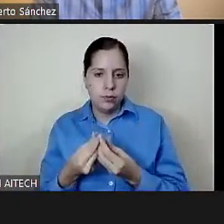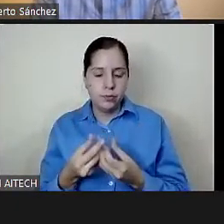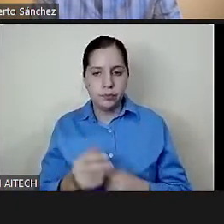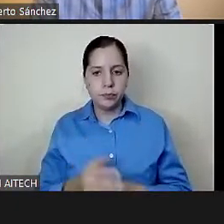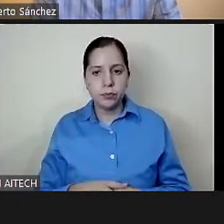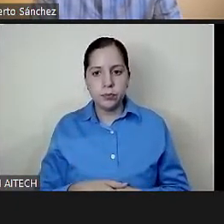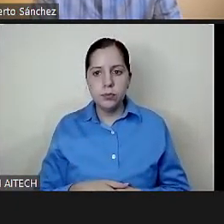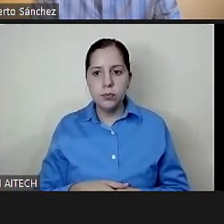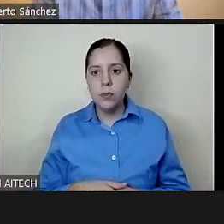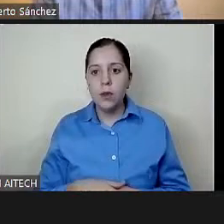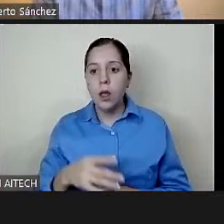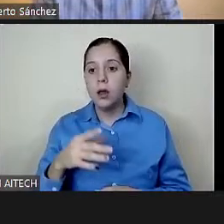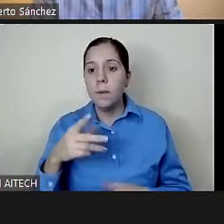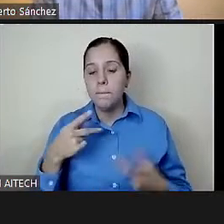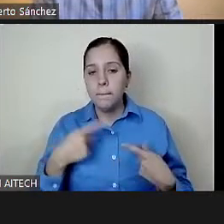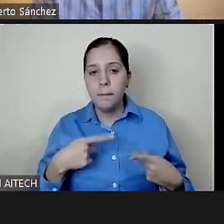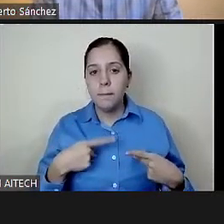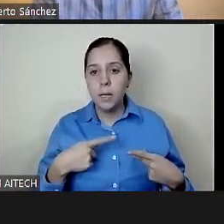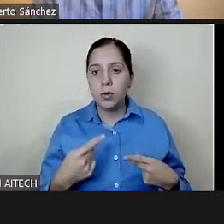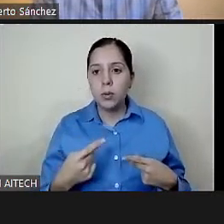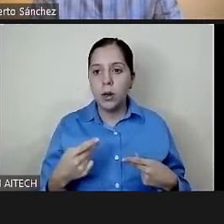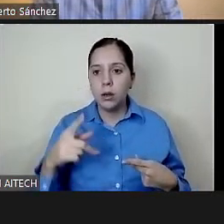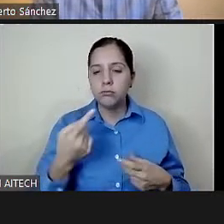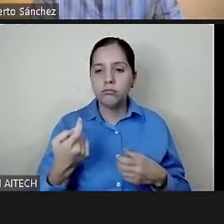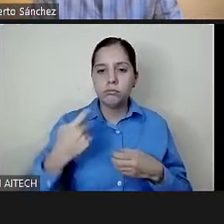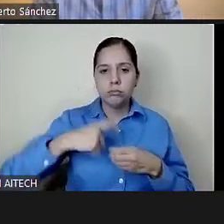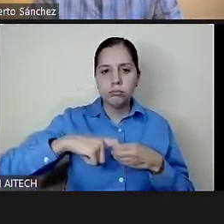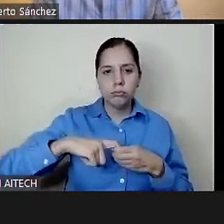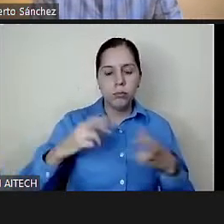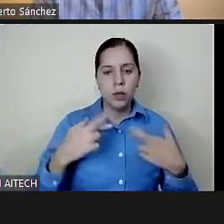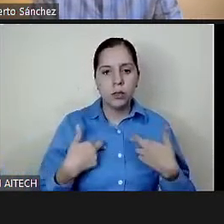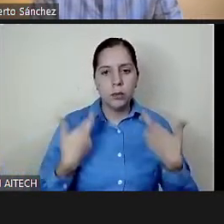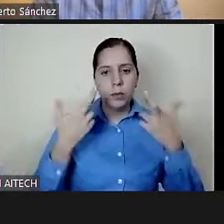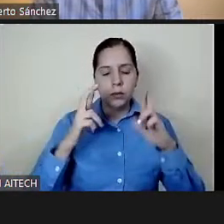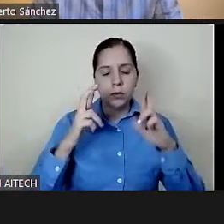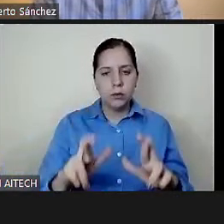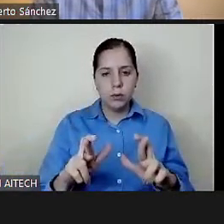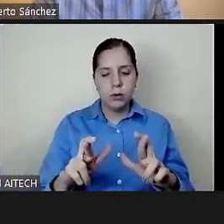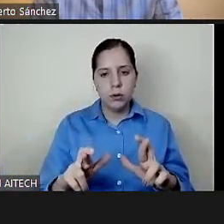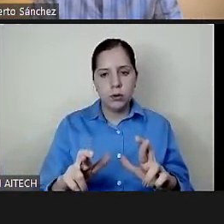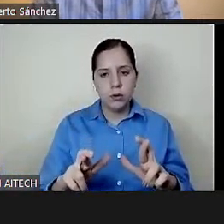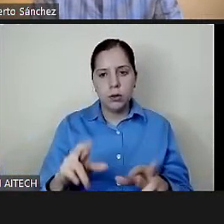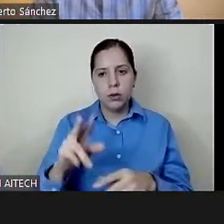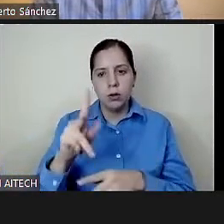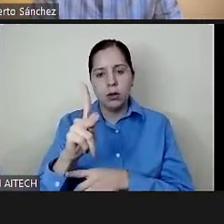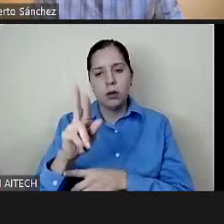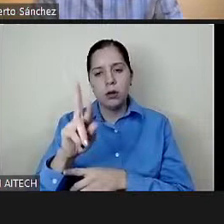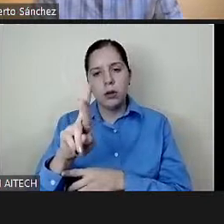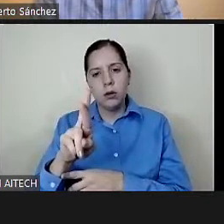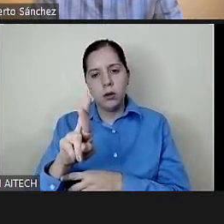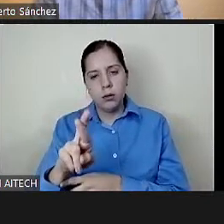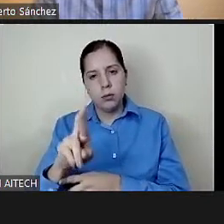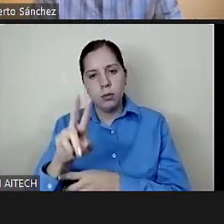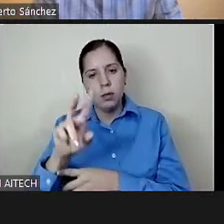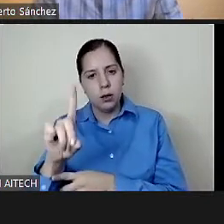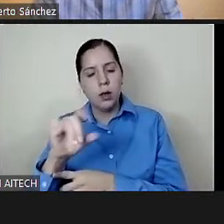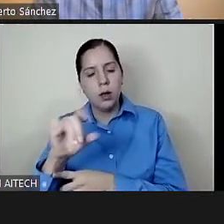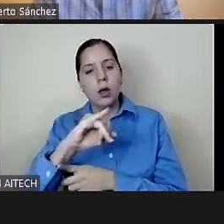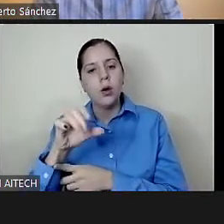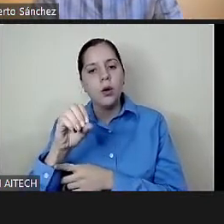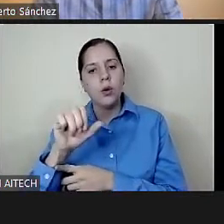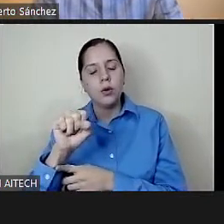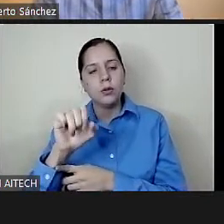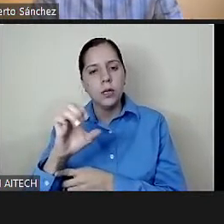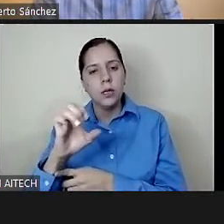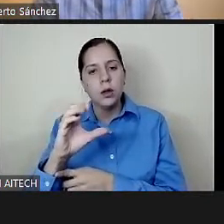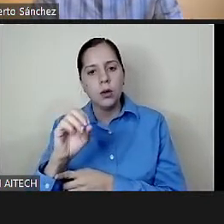que se incorporó a los trabajos de esta mesa el representante propietario del Partido de la Revolución Democrática, José Luis Acosta Corral. Es cuanto.